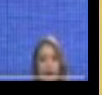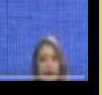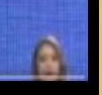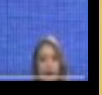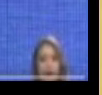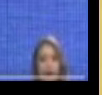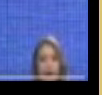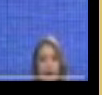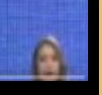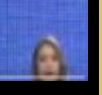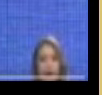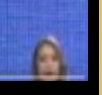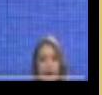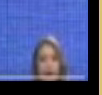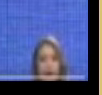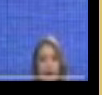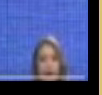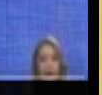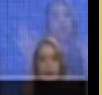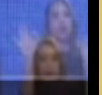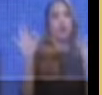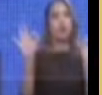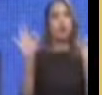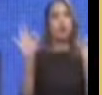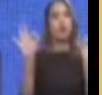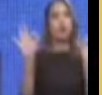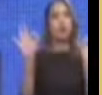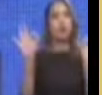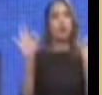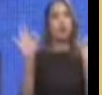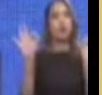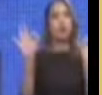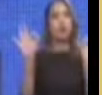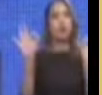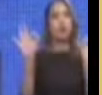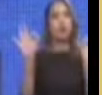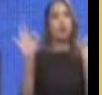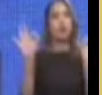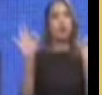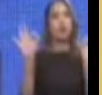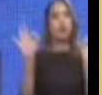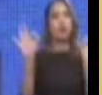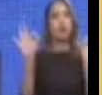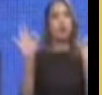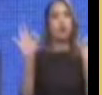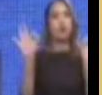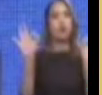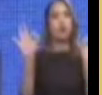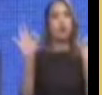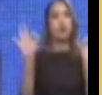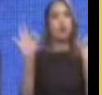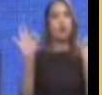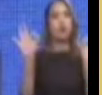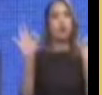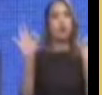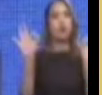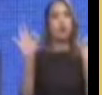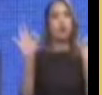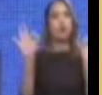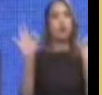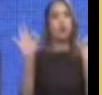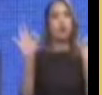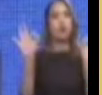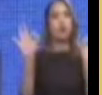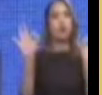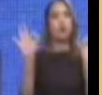del costo eléctrico reducir e los apagones decía que tenía